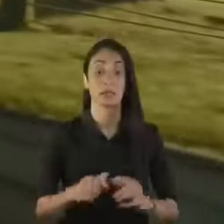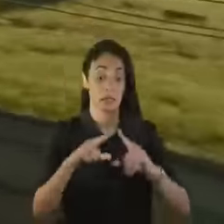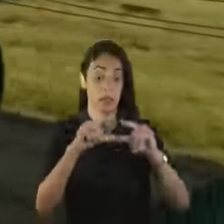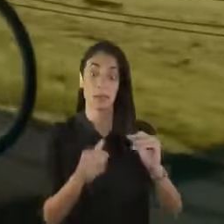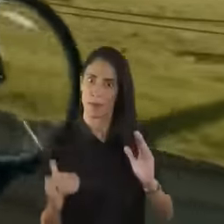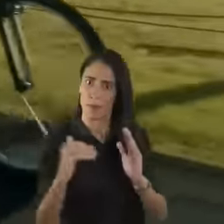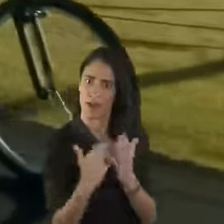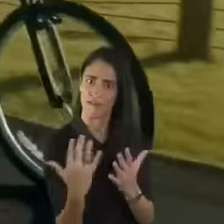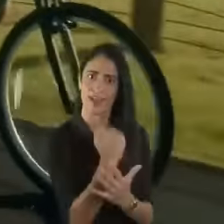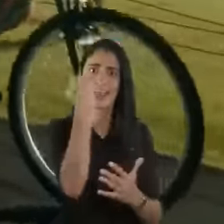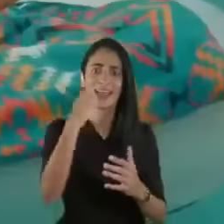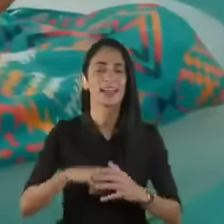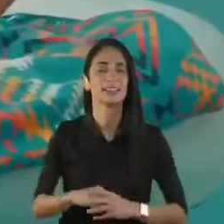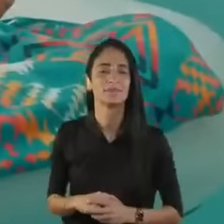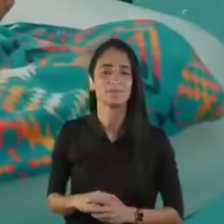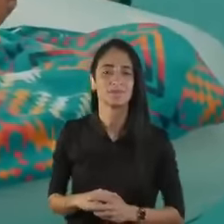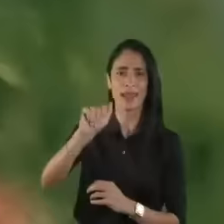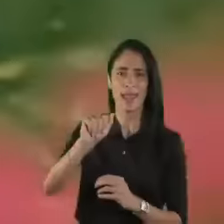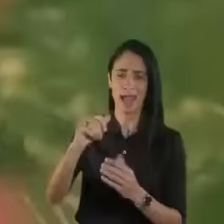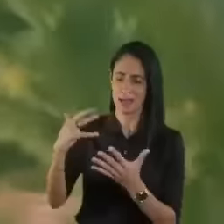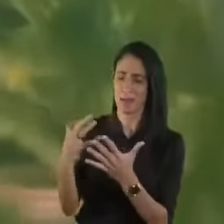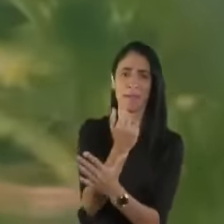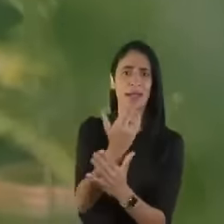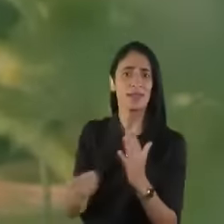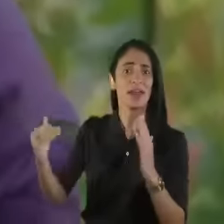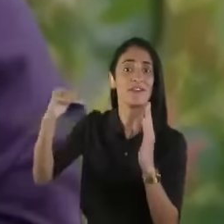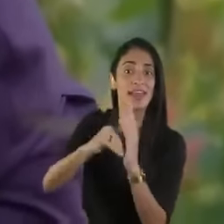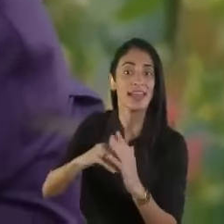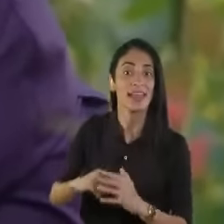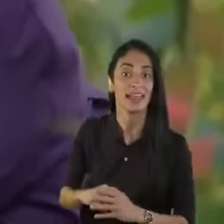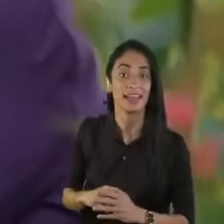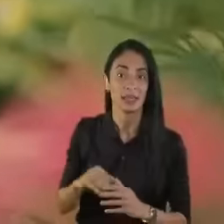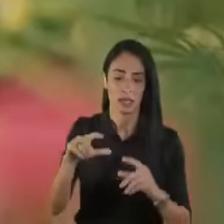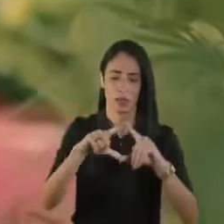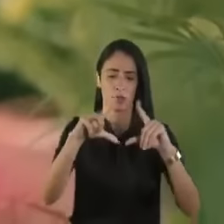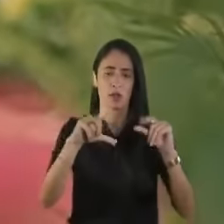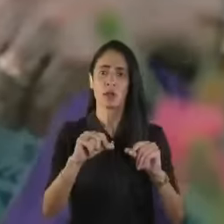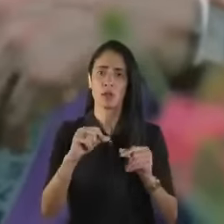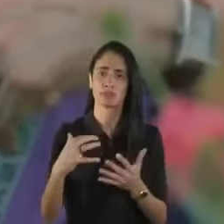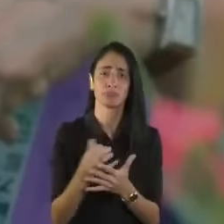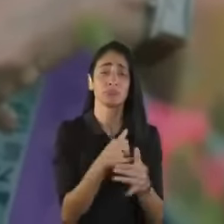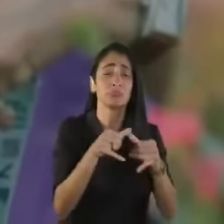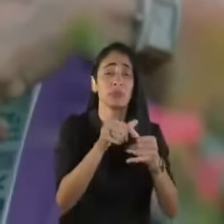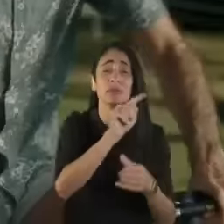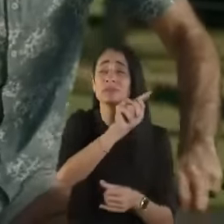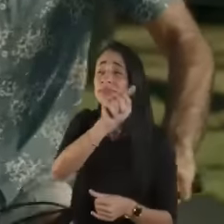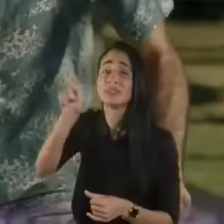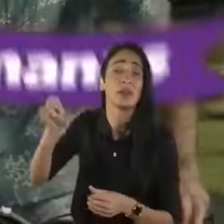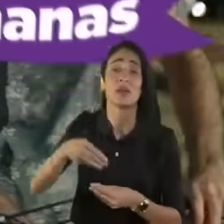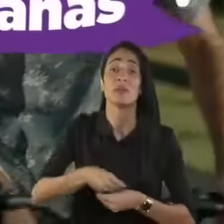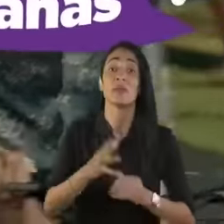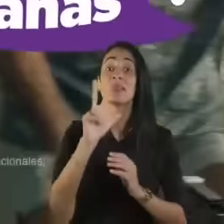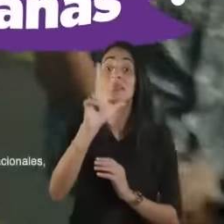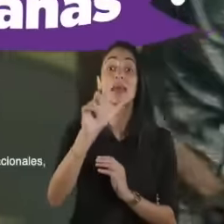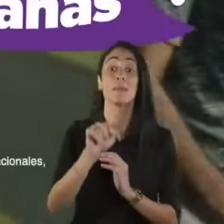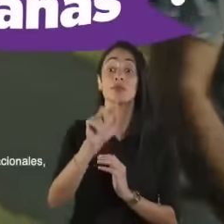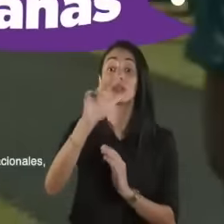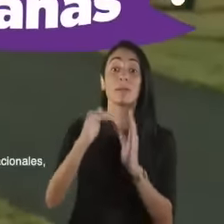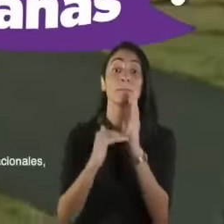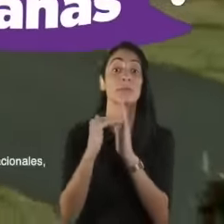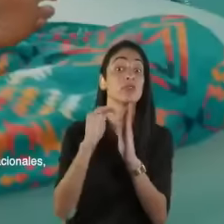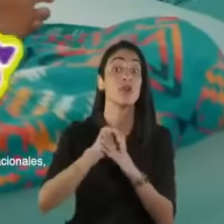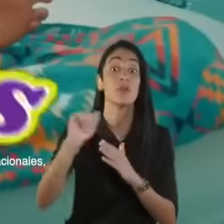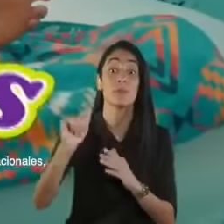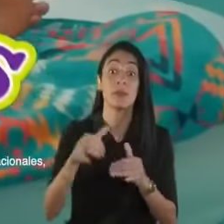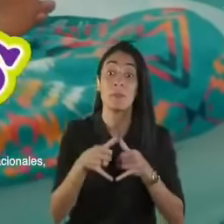¡Para que se peguen otra vez! ¡Tu billetito, pa' qué! ¡María, para que te pegues otra vez! Los billeteros están por todas partes,